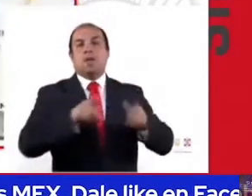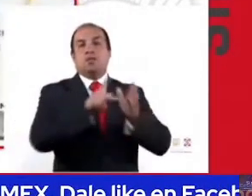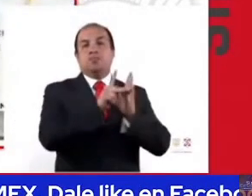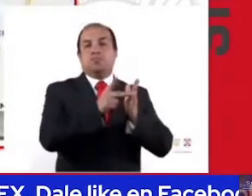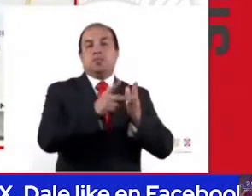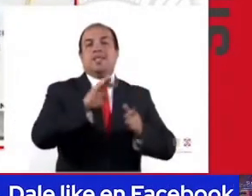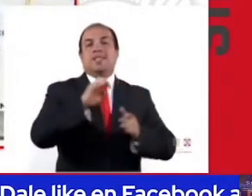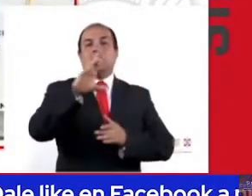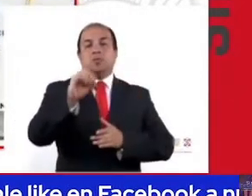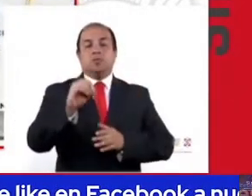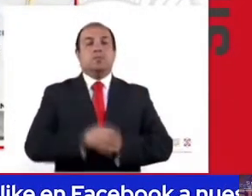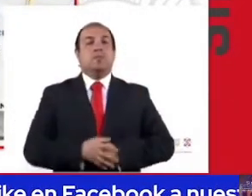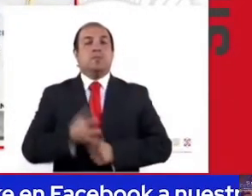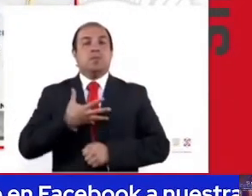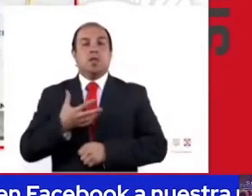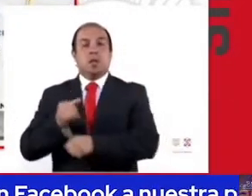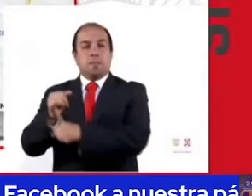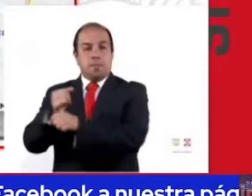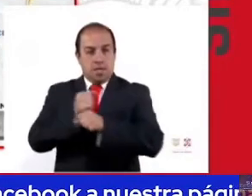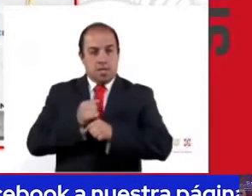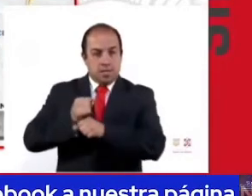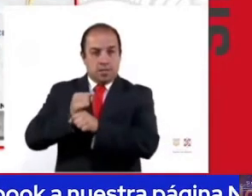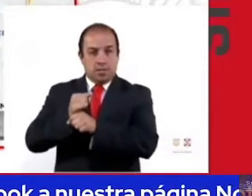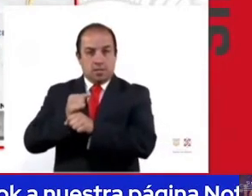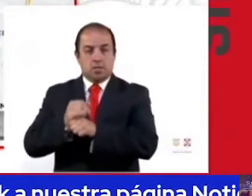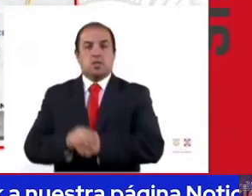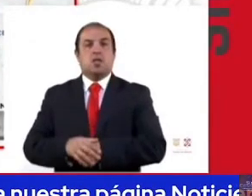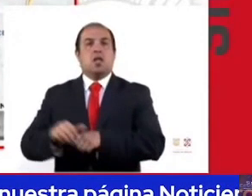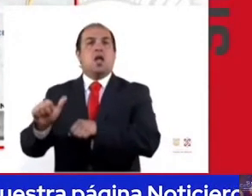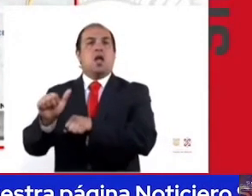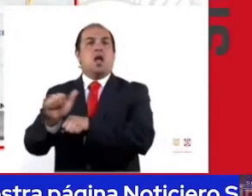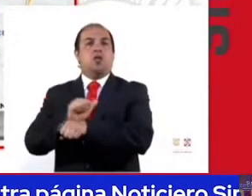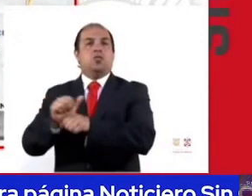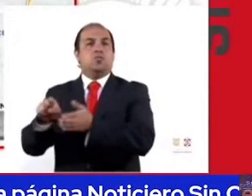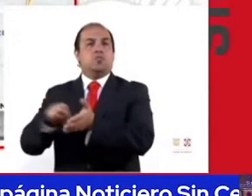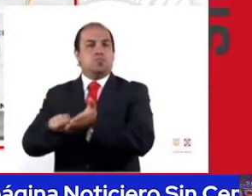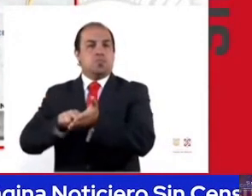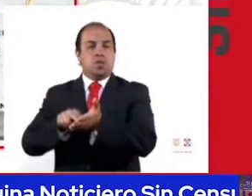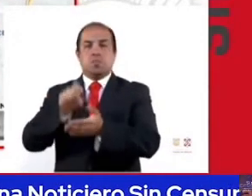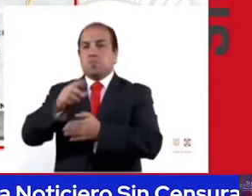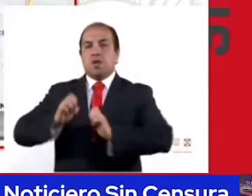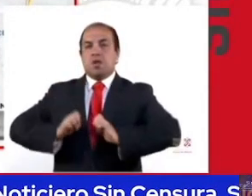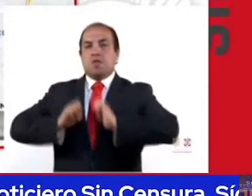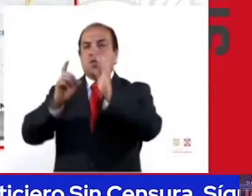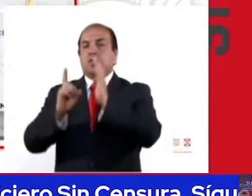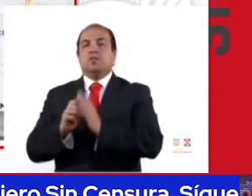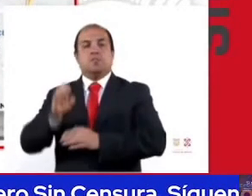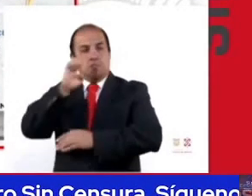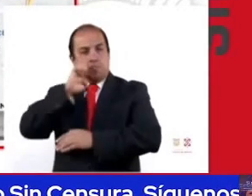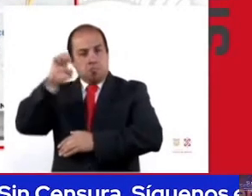los tripulantes del vehículo Seat Ibiza color negro, en el mismo edificio donde lo estacionan,